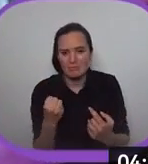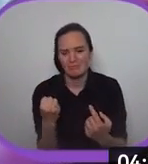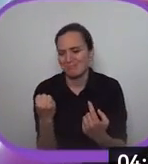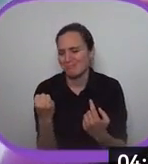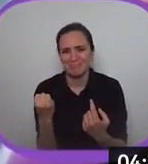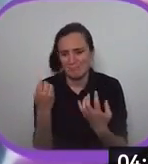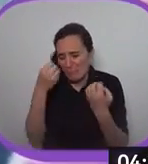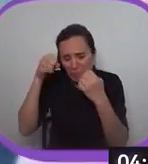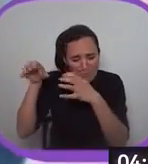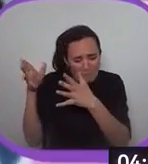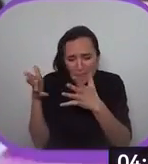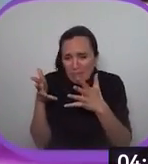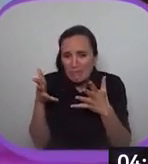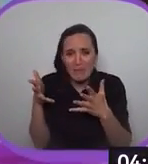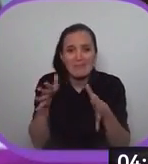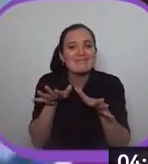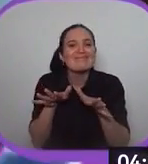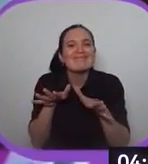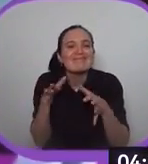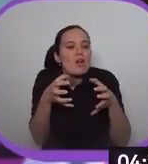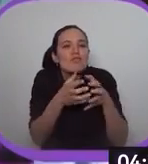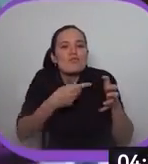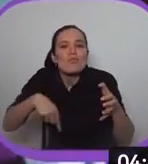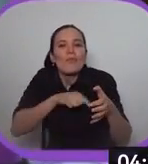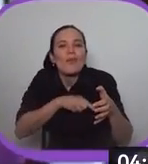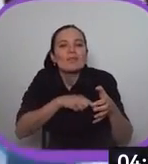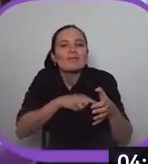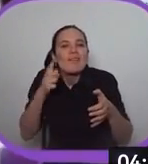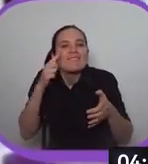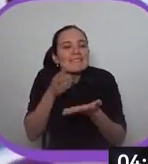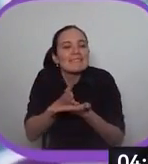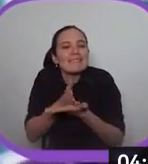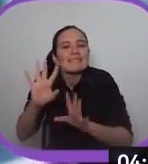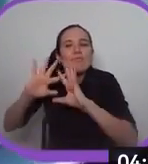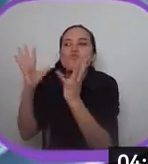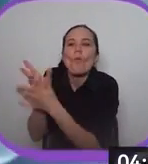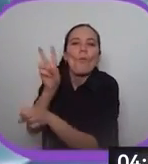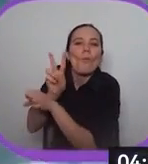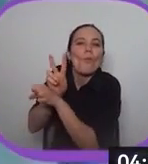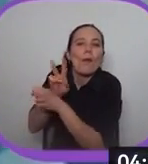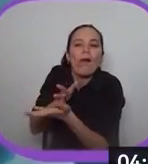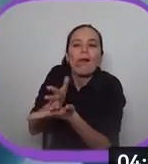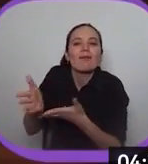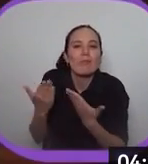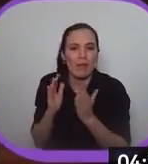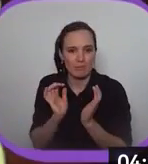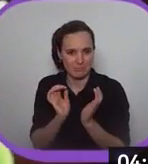Estoy perdida aún así. Al menos así, Battle Force 5 vivirá para pelear y proteger la